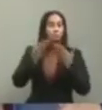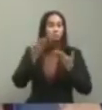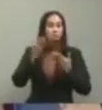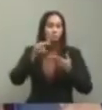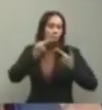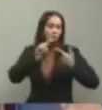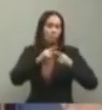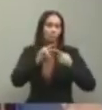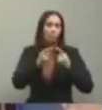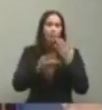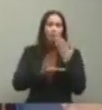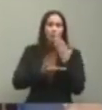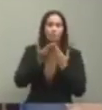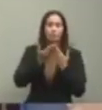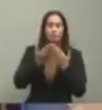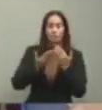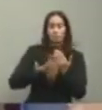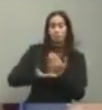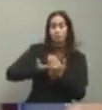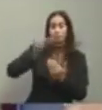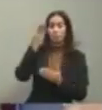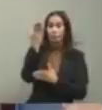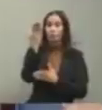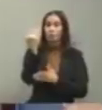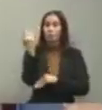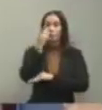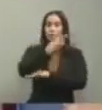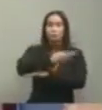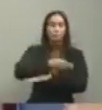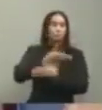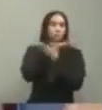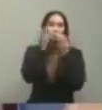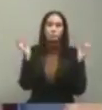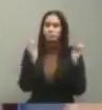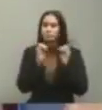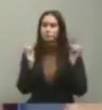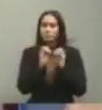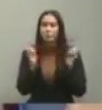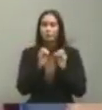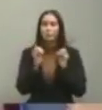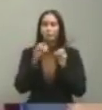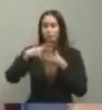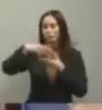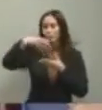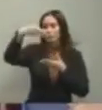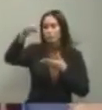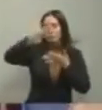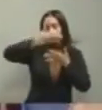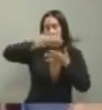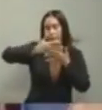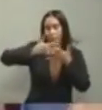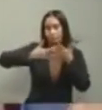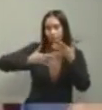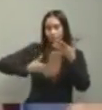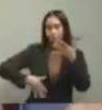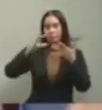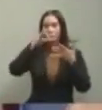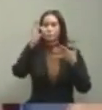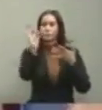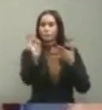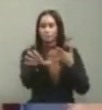si pasado el periodo de incubación de los 14 días no ha pasado nada entonces sale del listado de seguimiento